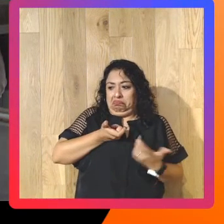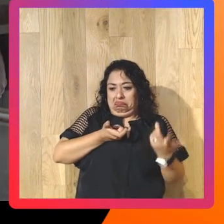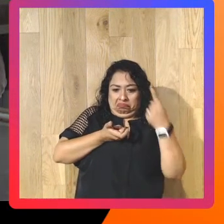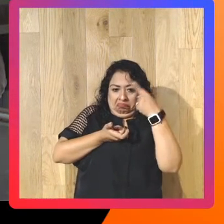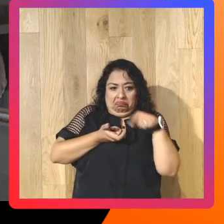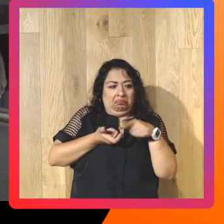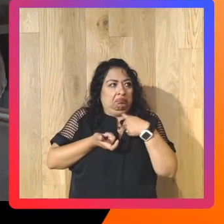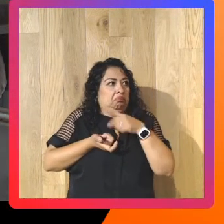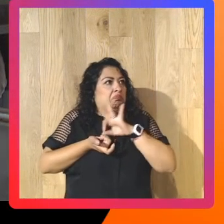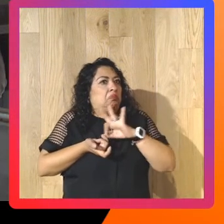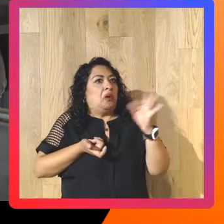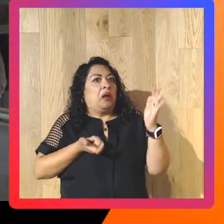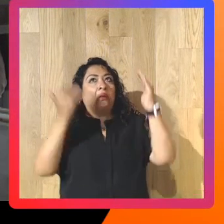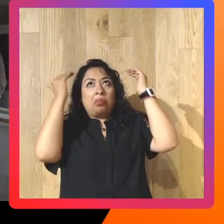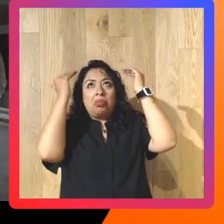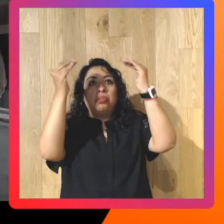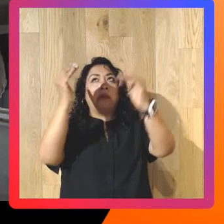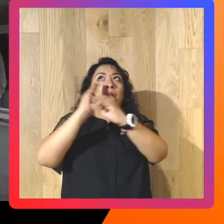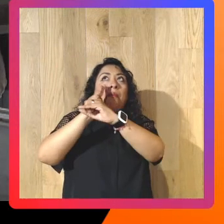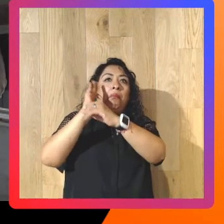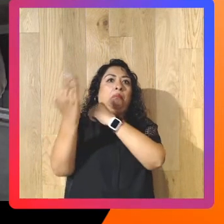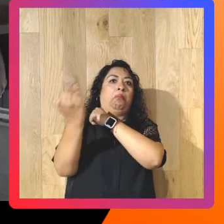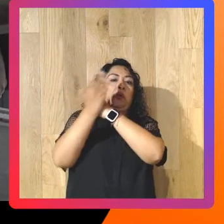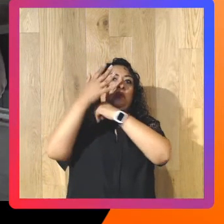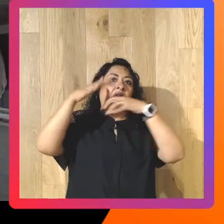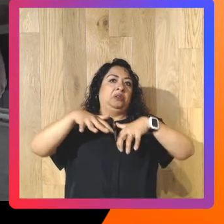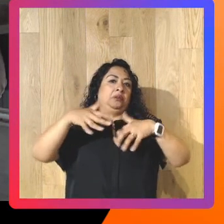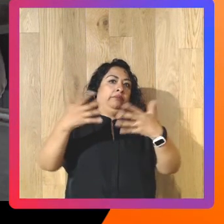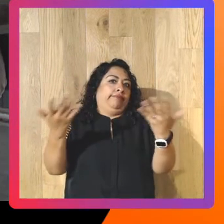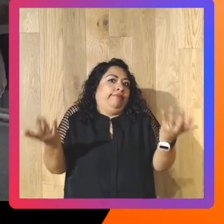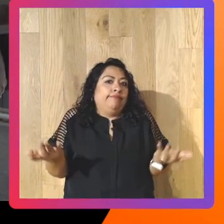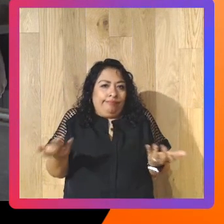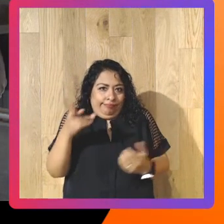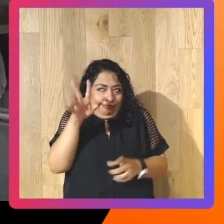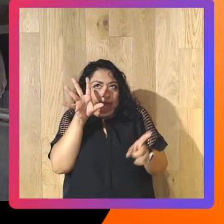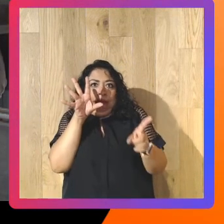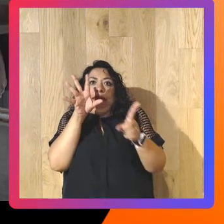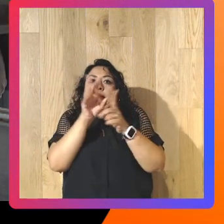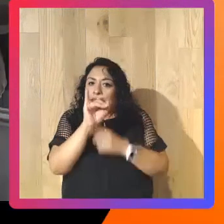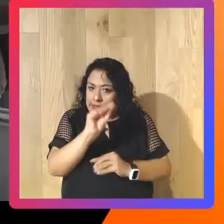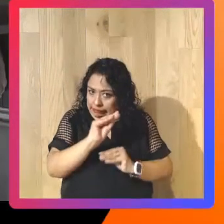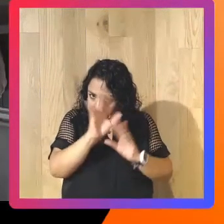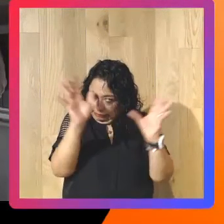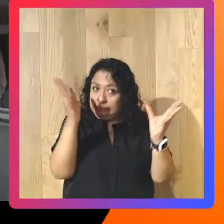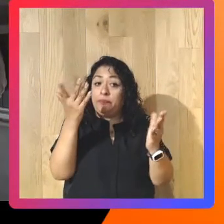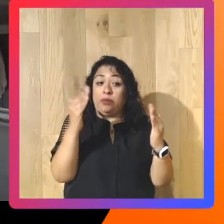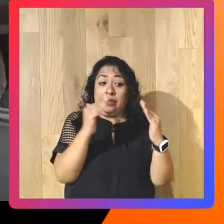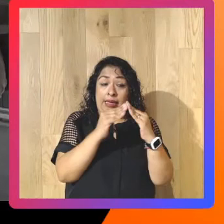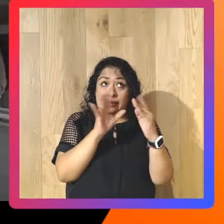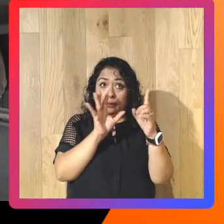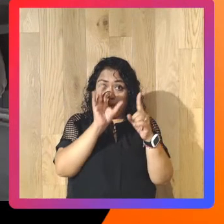poder impermeabilizar probablemente, pues definitivamente que es un reto. Entonces es un reto la